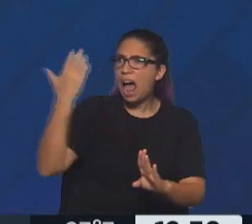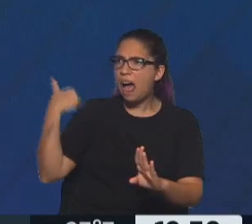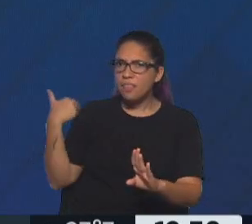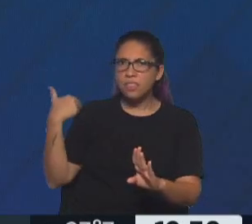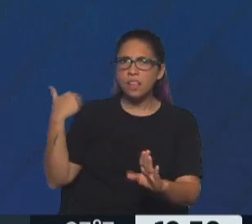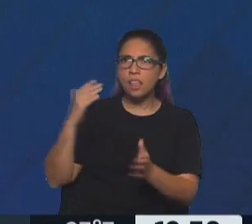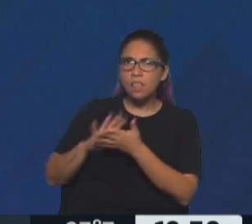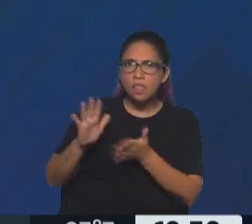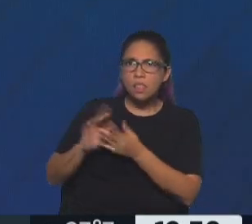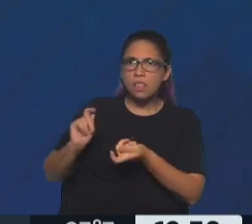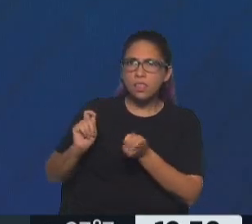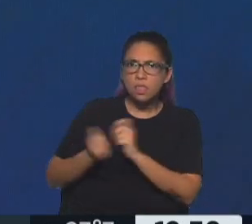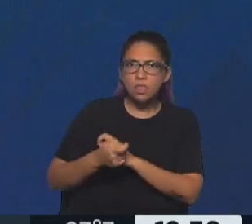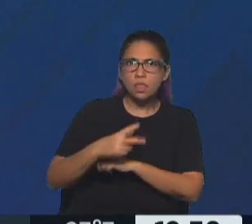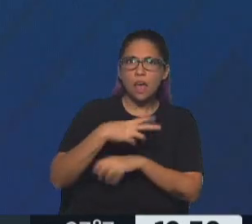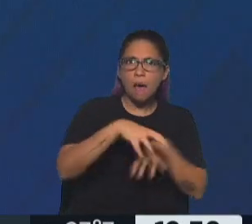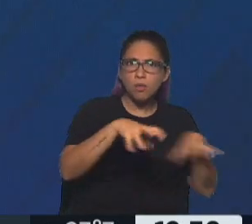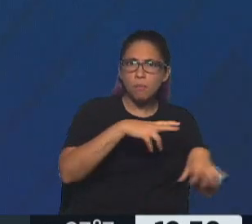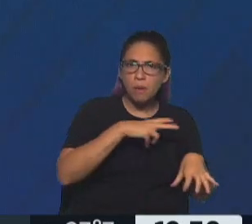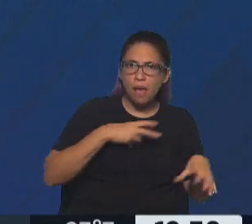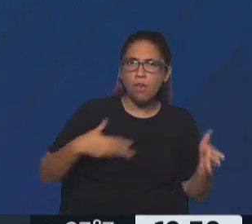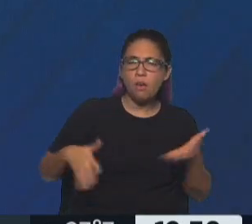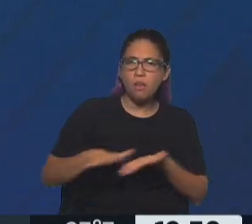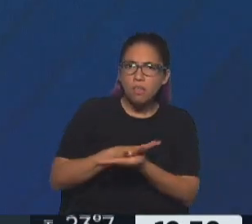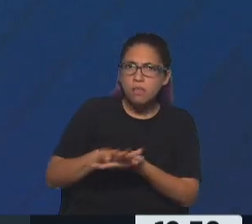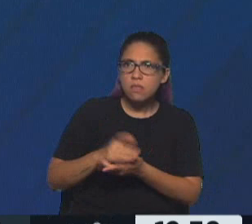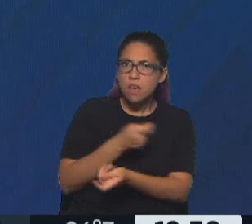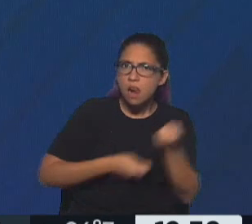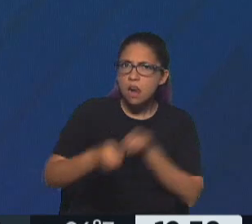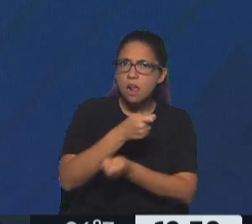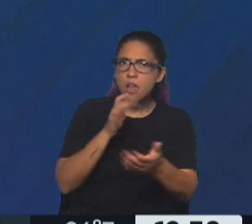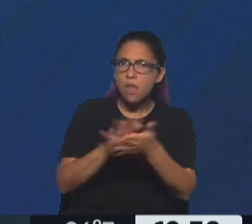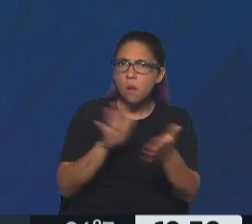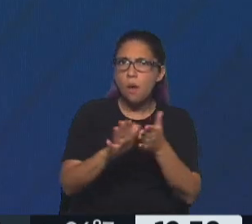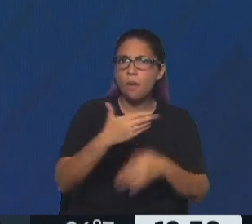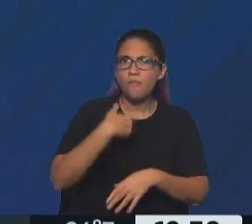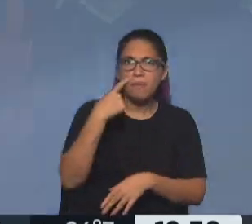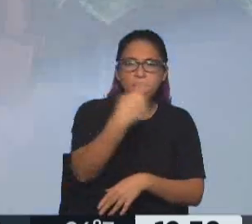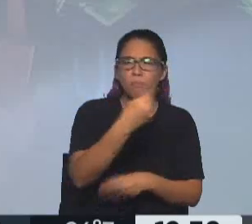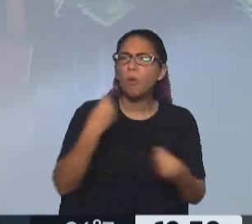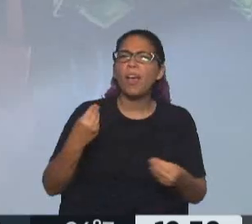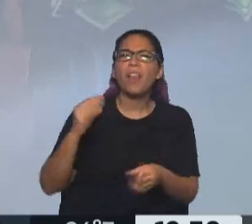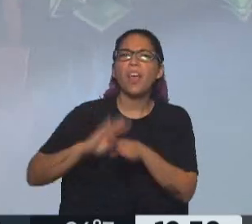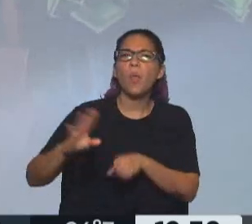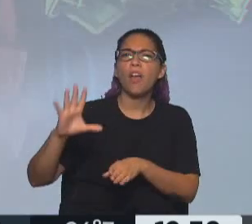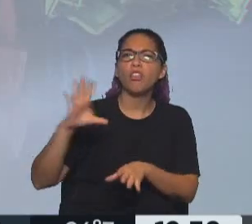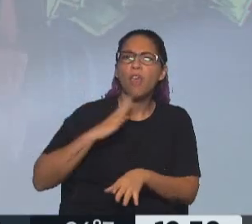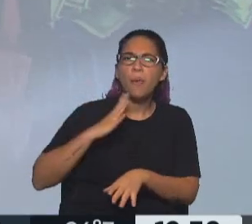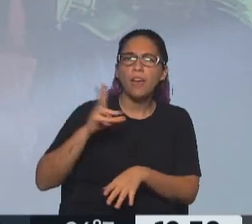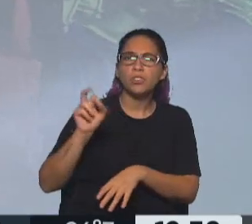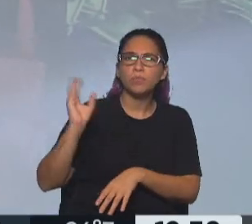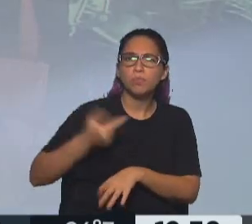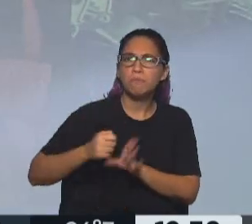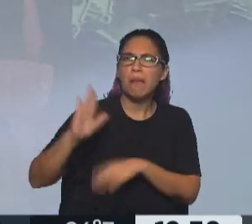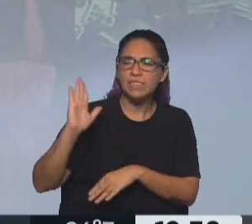en 2020 con los privados, si ya tuvimos incluso la renegociación con el fondo, ¿por qué la deuda sigue pesando prácticamente más del 80%